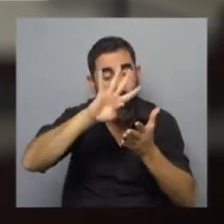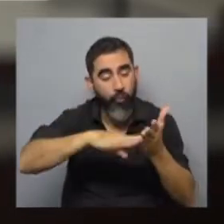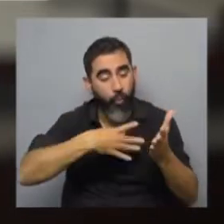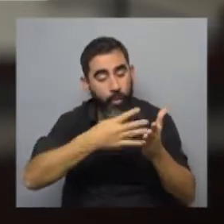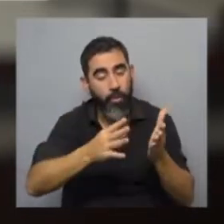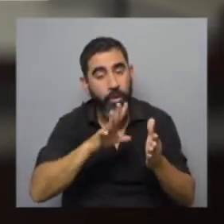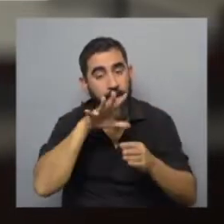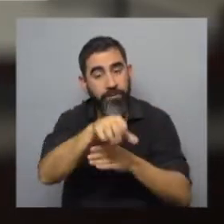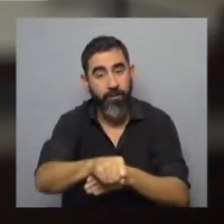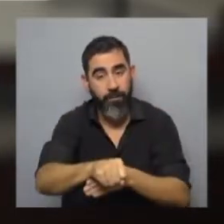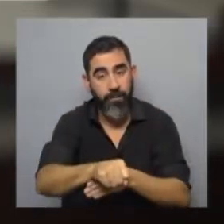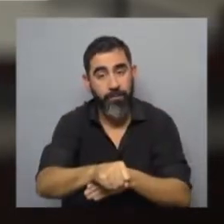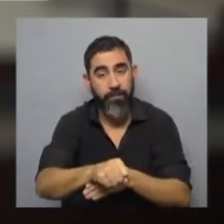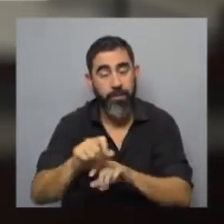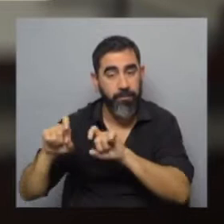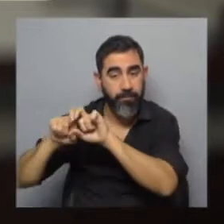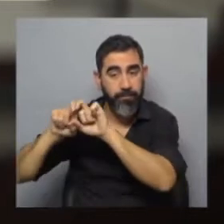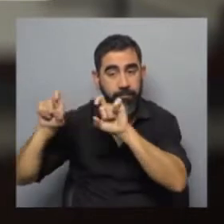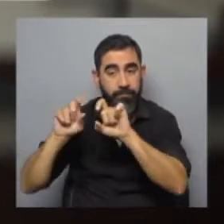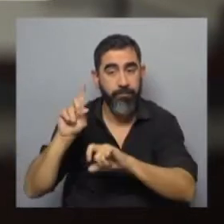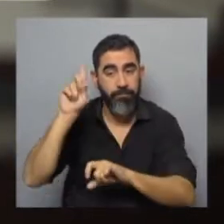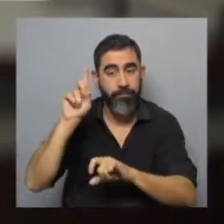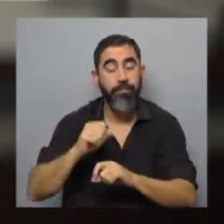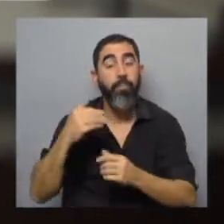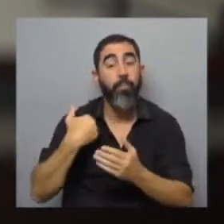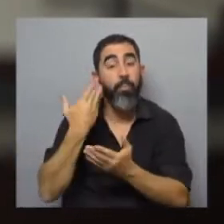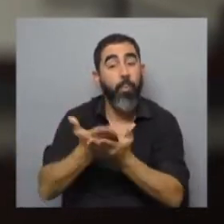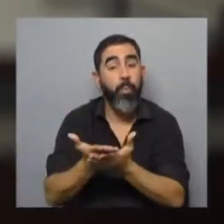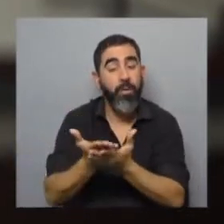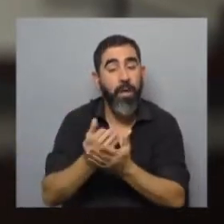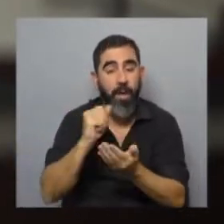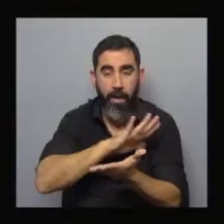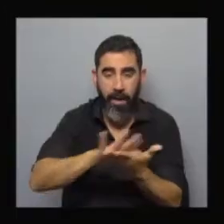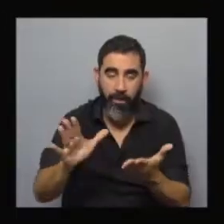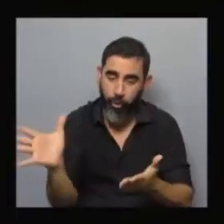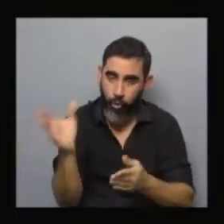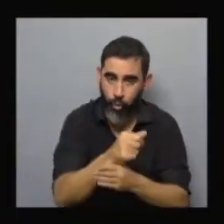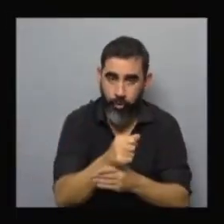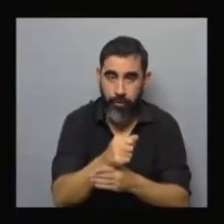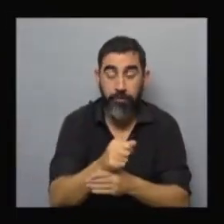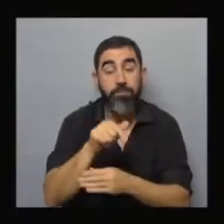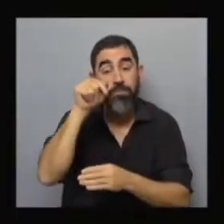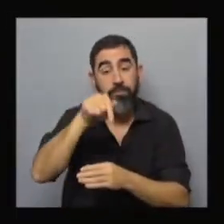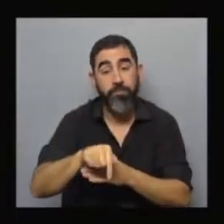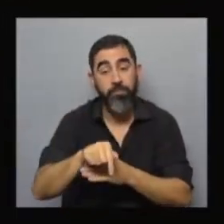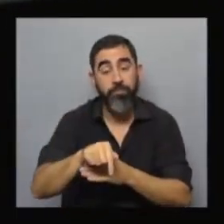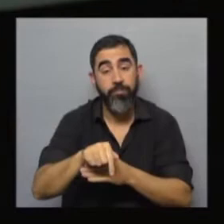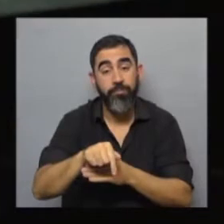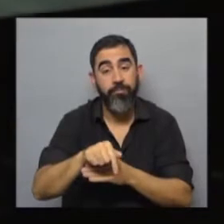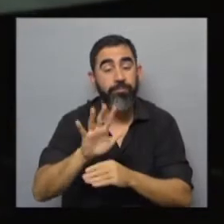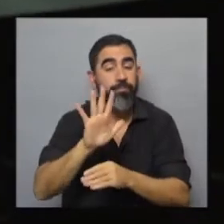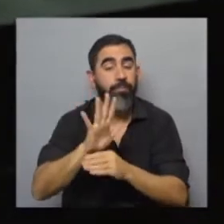de reserva en planetario.montevideo.gov.uy. Las propuestas del planetario son todas gratuitas. El planetario es la